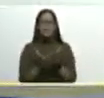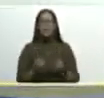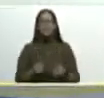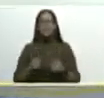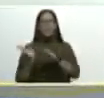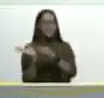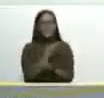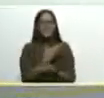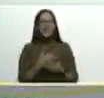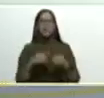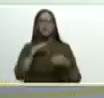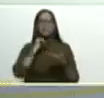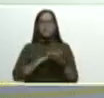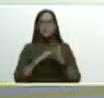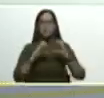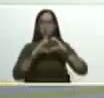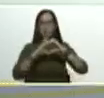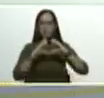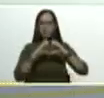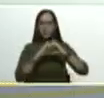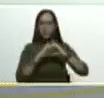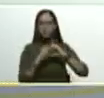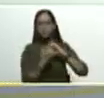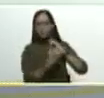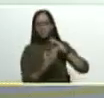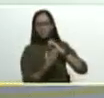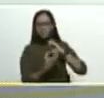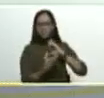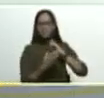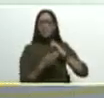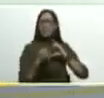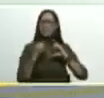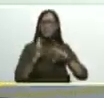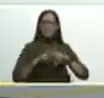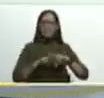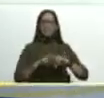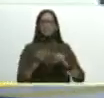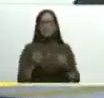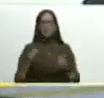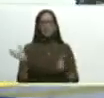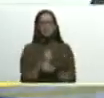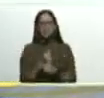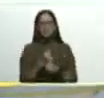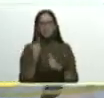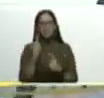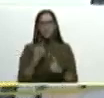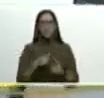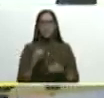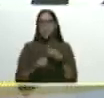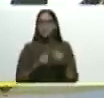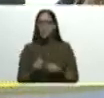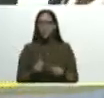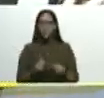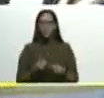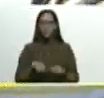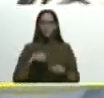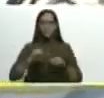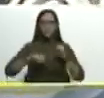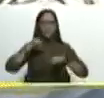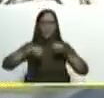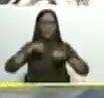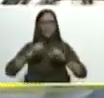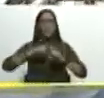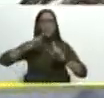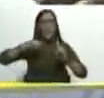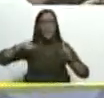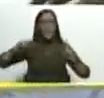prevención cardiovascular y aquellos pacientes que ya tienen... ¿Qué hace uno? Vascular. ¿Uno se monta ahí? ¿Qué pasa? Sí, usted va a pedalear acá y con el ecocardiograma vamos a ir viendo